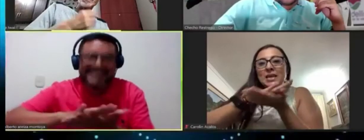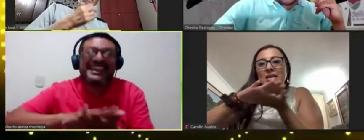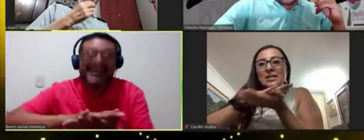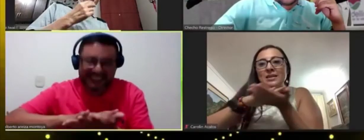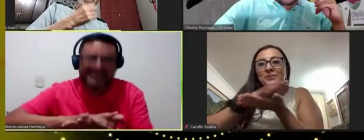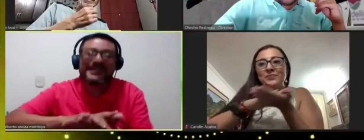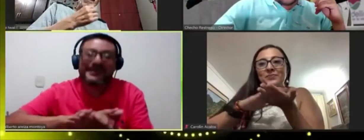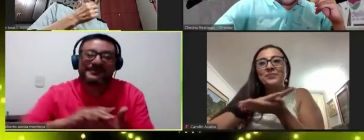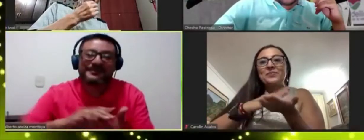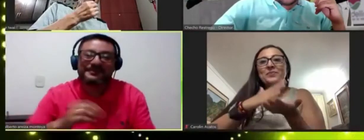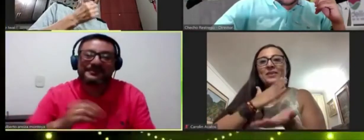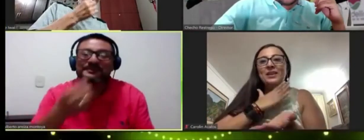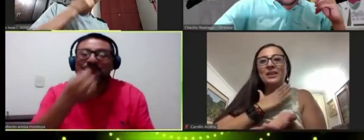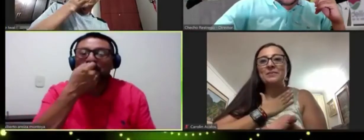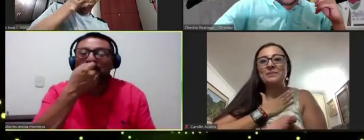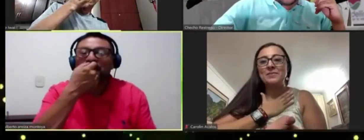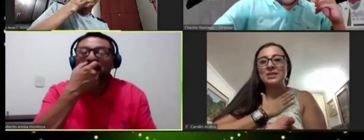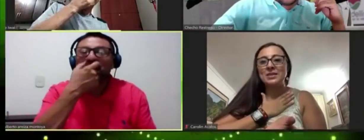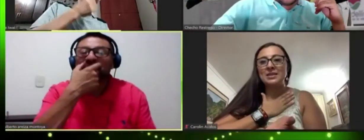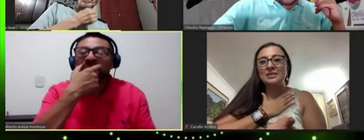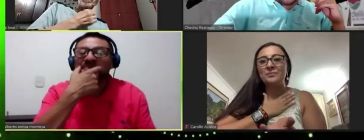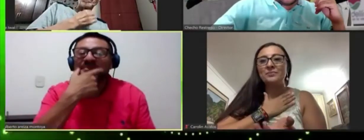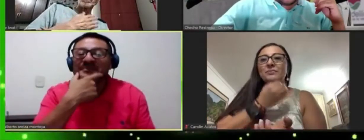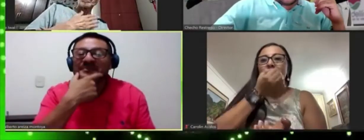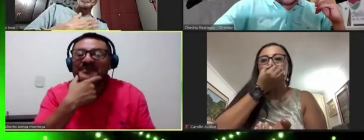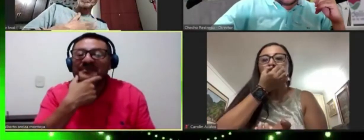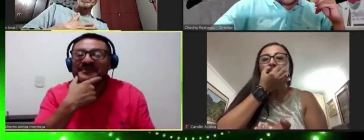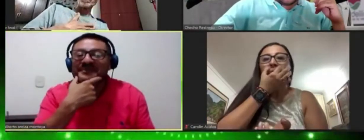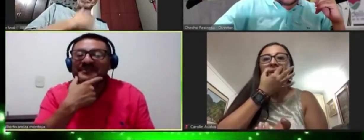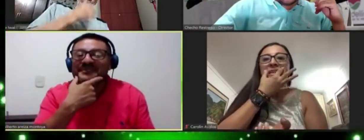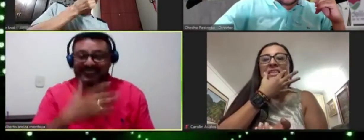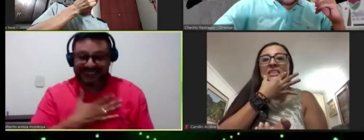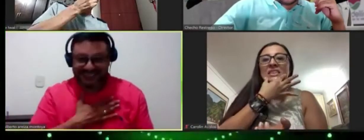Seña. Mi seña.